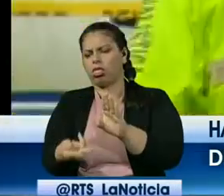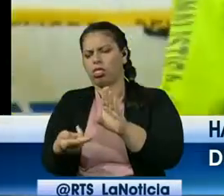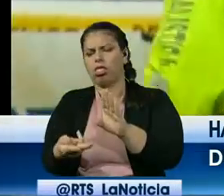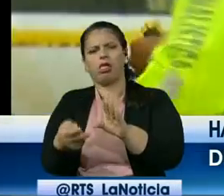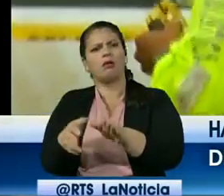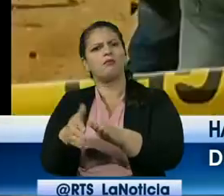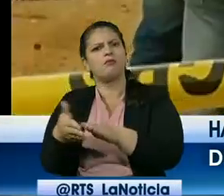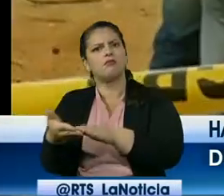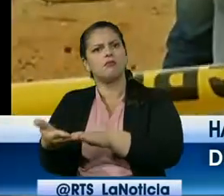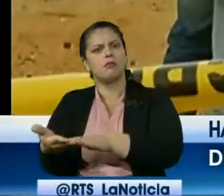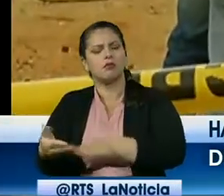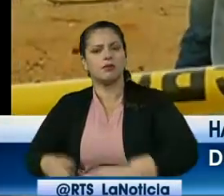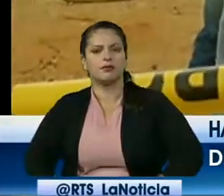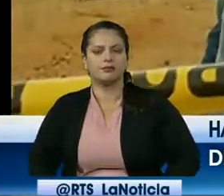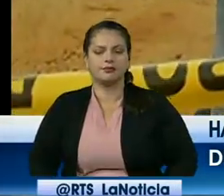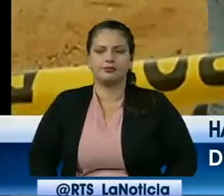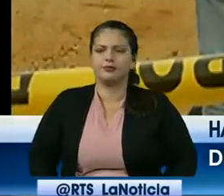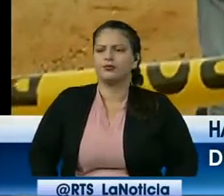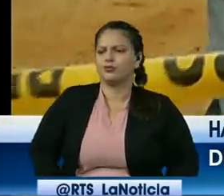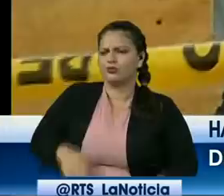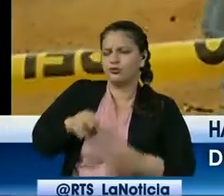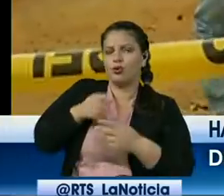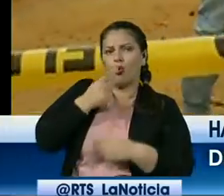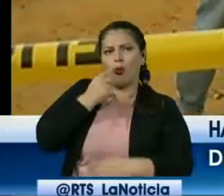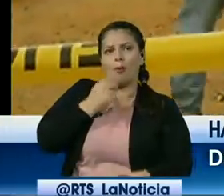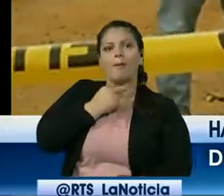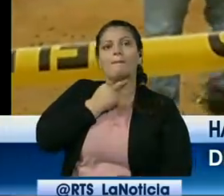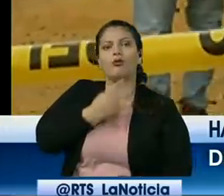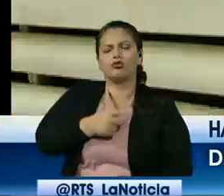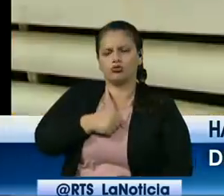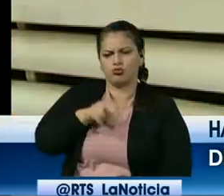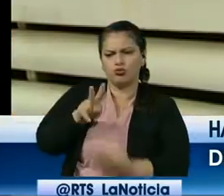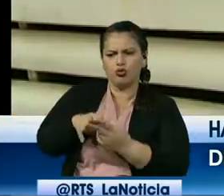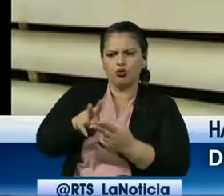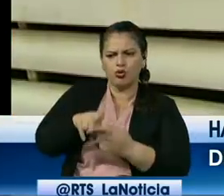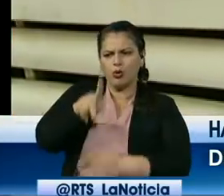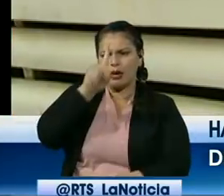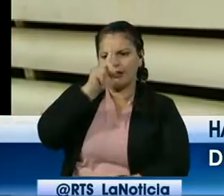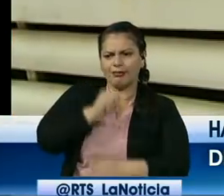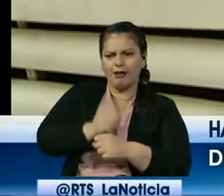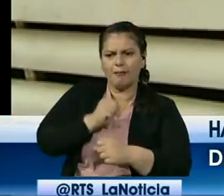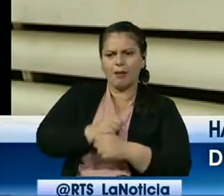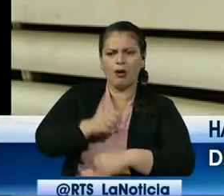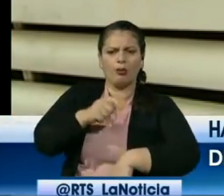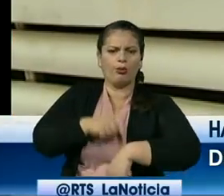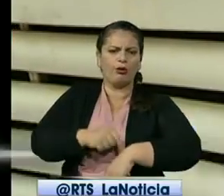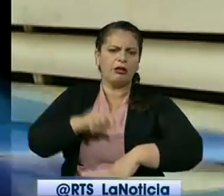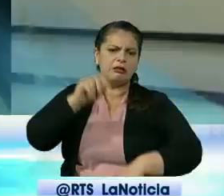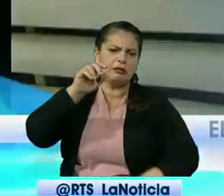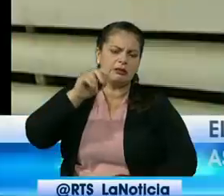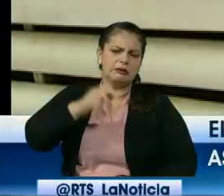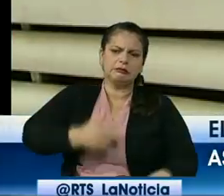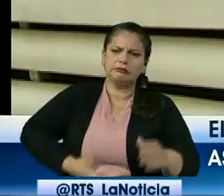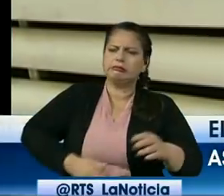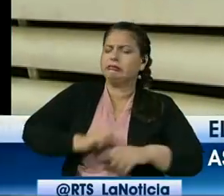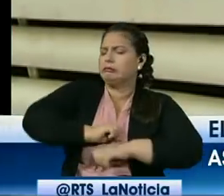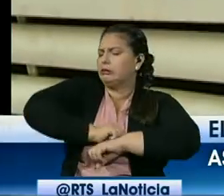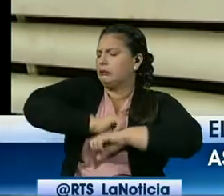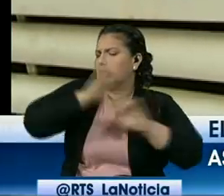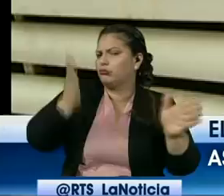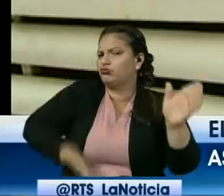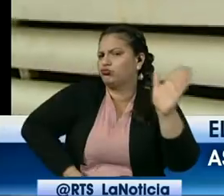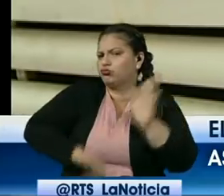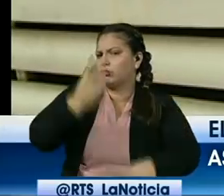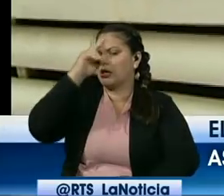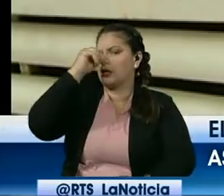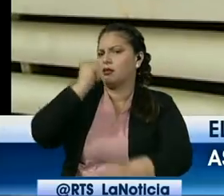trabajar, llegaba a las 5 o 6 de la tarde, llegaba por aquí. Se le vio colorado por la parte de atrás, en la espalda, pero no sé si será algún golpe